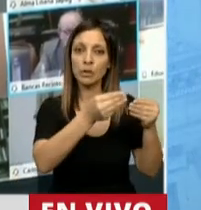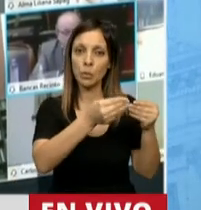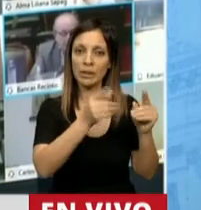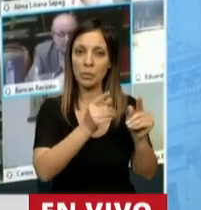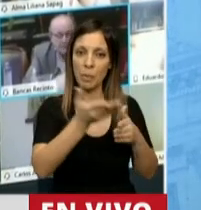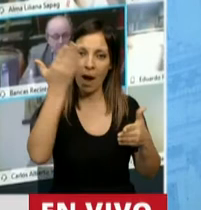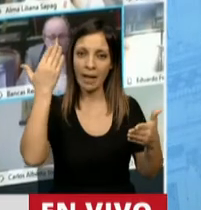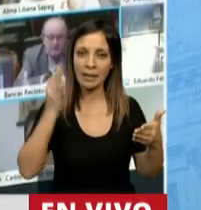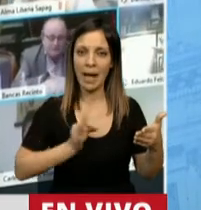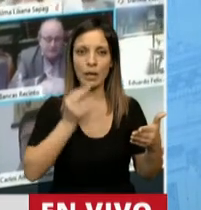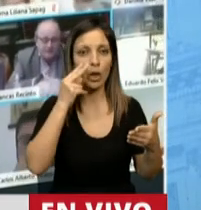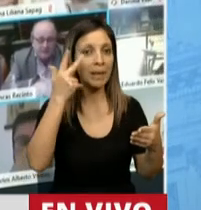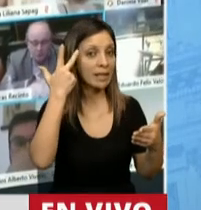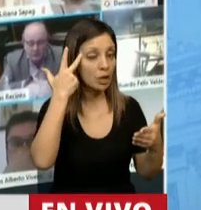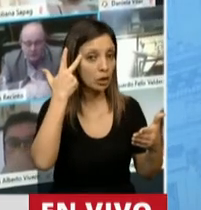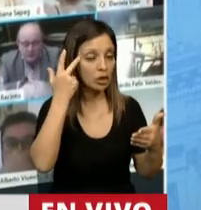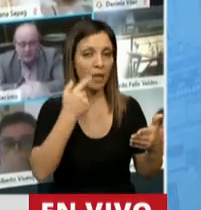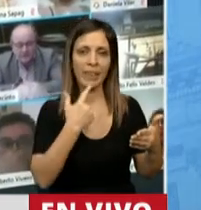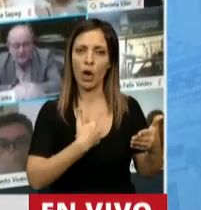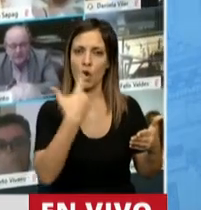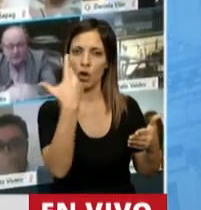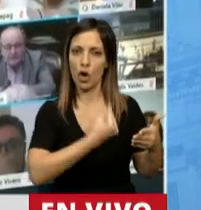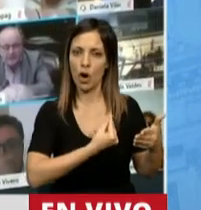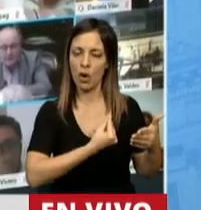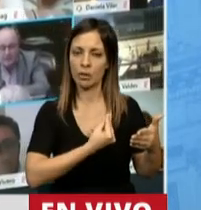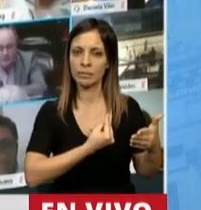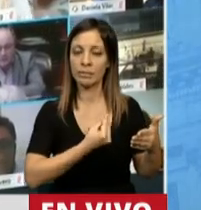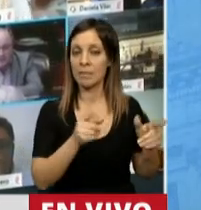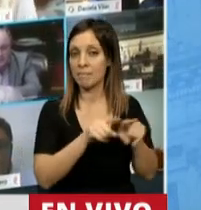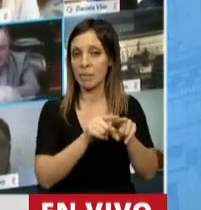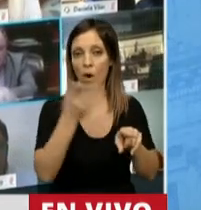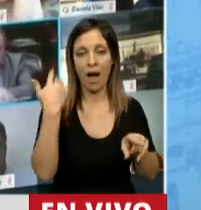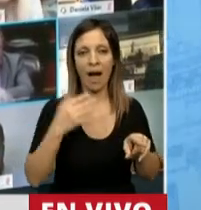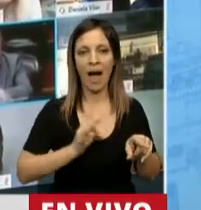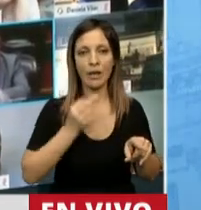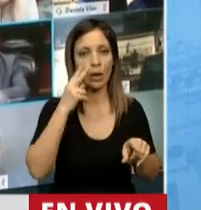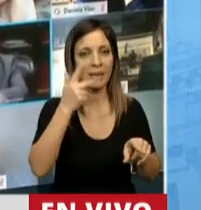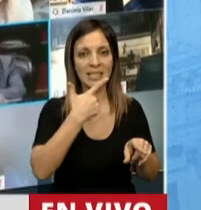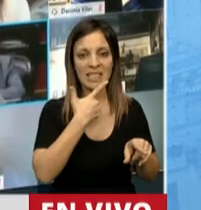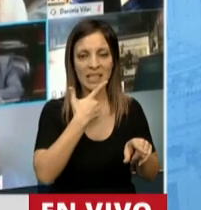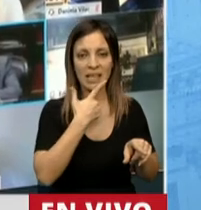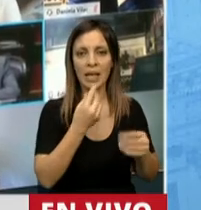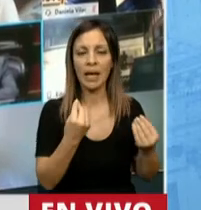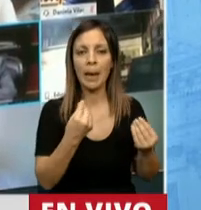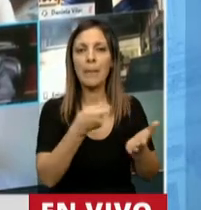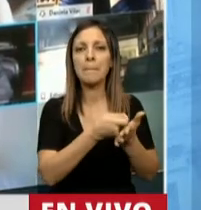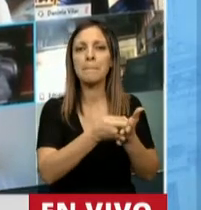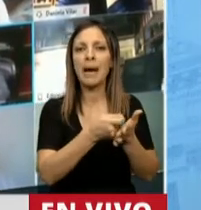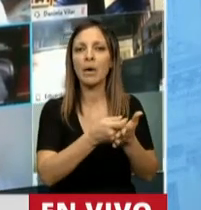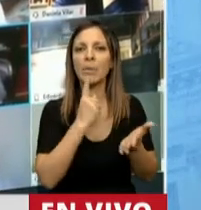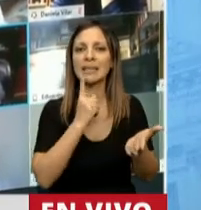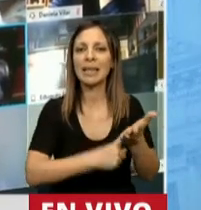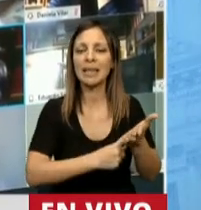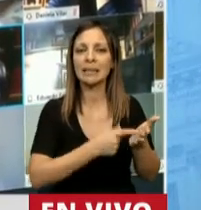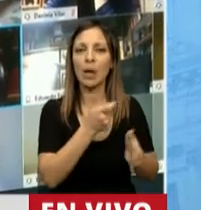le negó a la mi provincia de san luís igual que en el 2017 lo que se le debe por derecho que es el pago de las sentencias judiciales